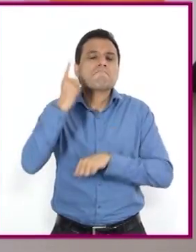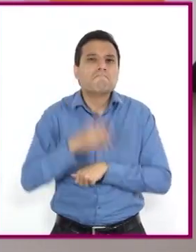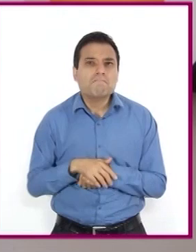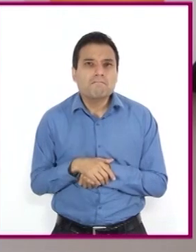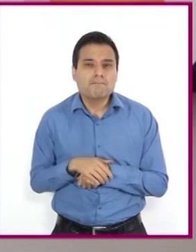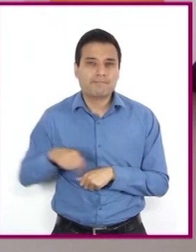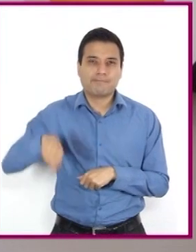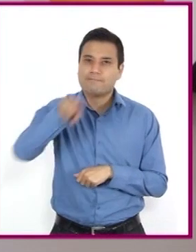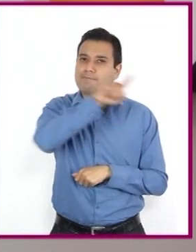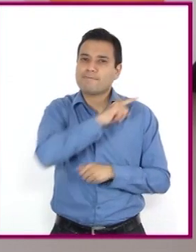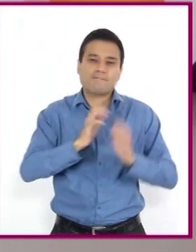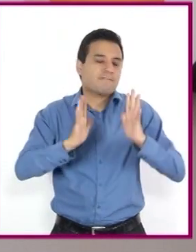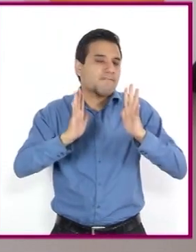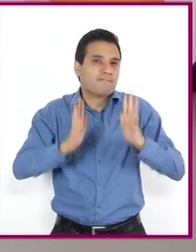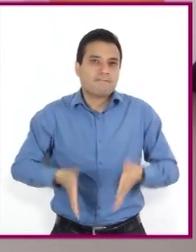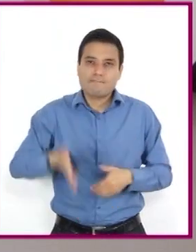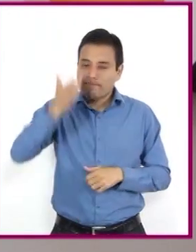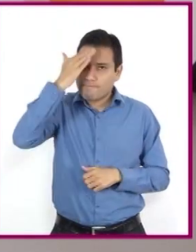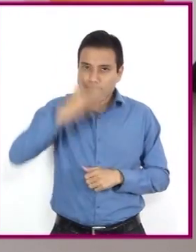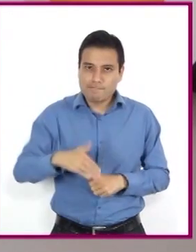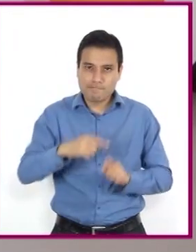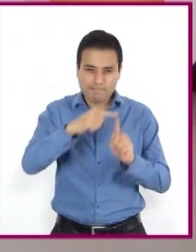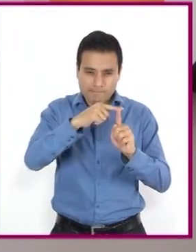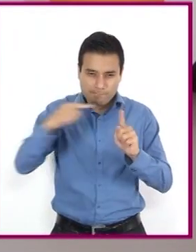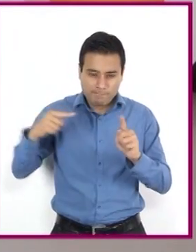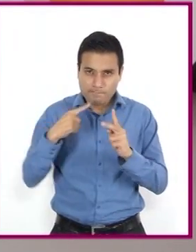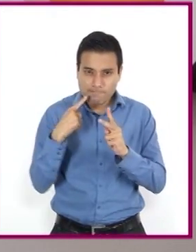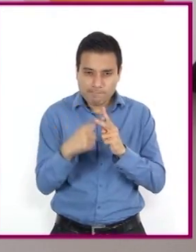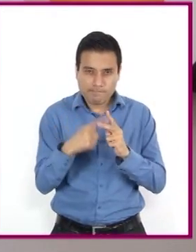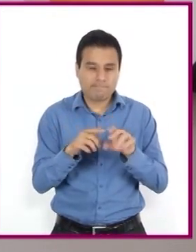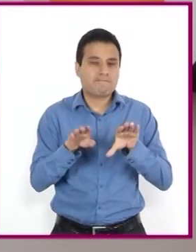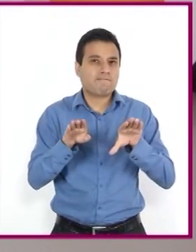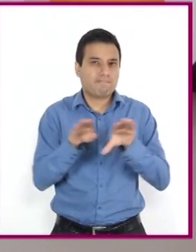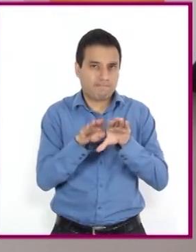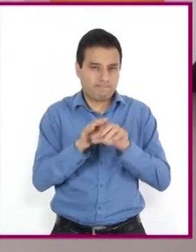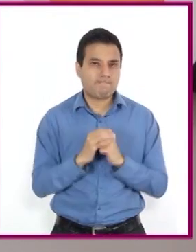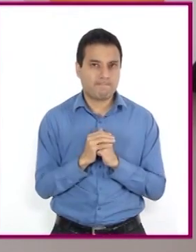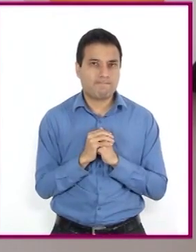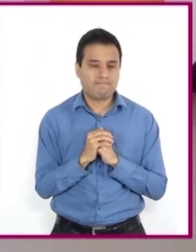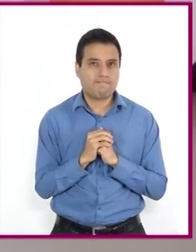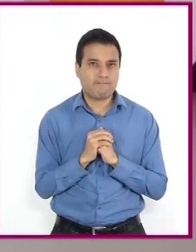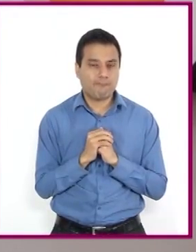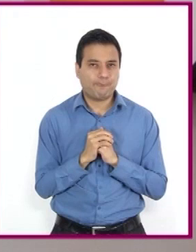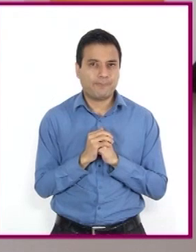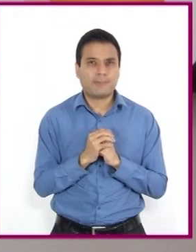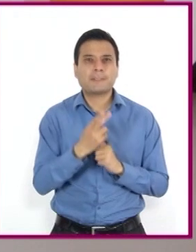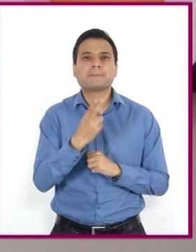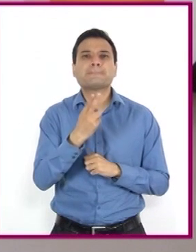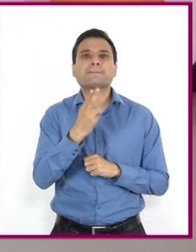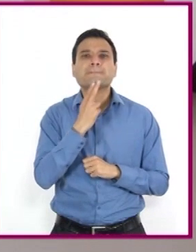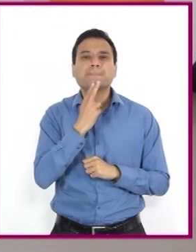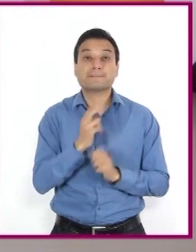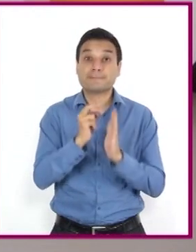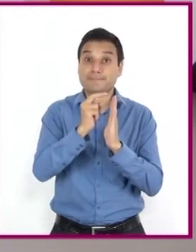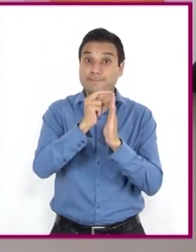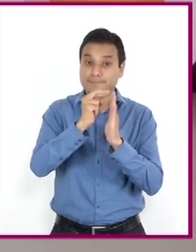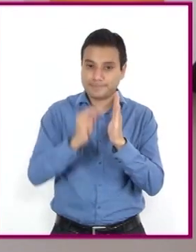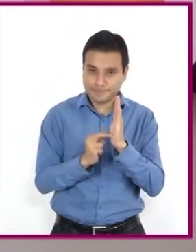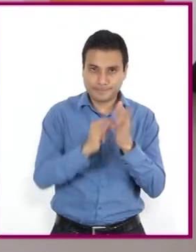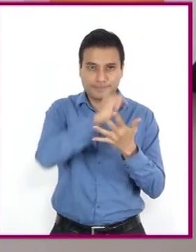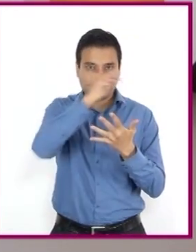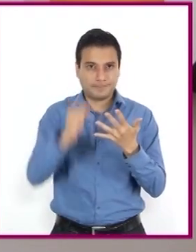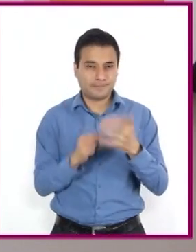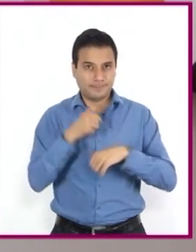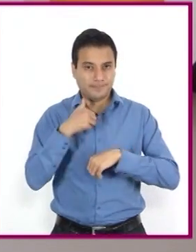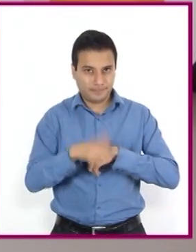sabemos realizar la división de los números enteros y nos apoyamos ya sea en las reglas para dividir números